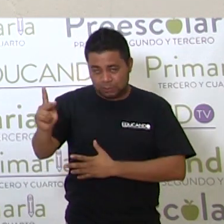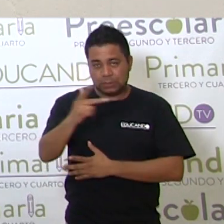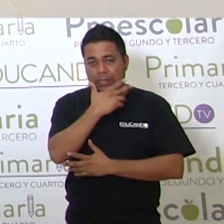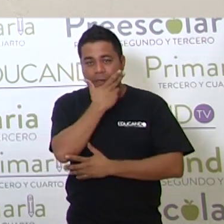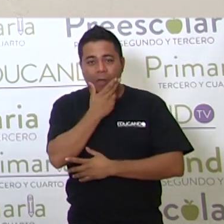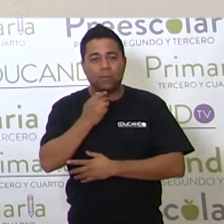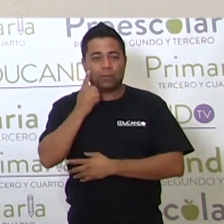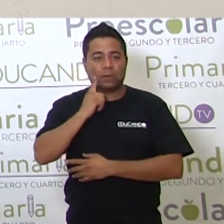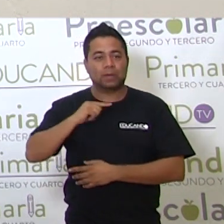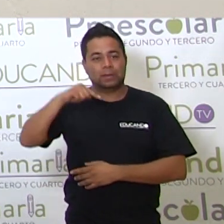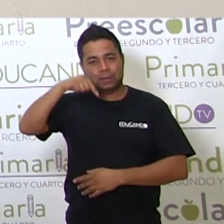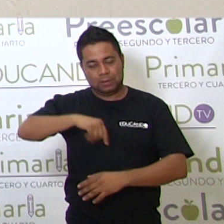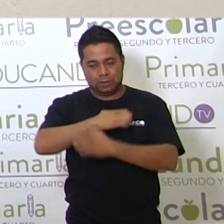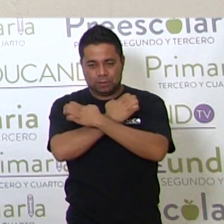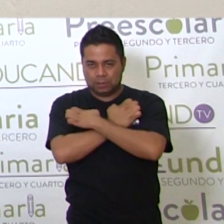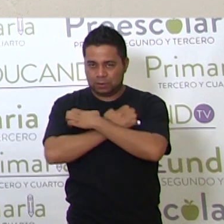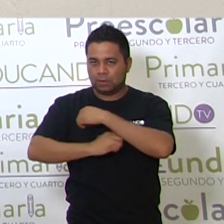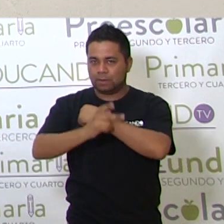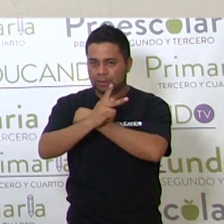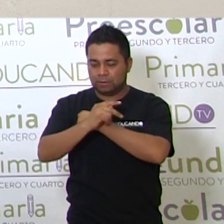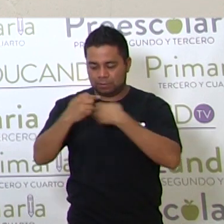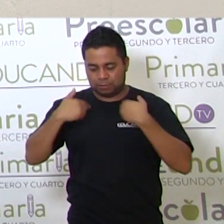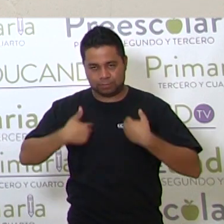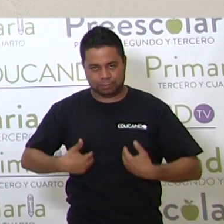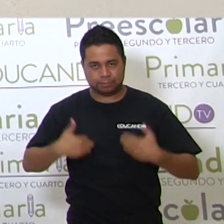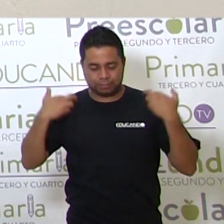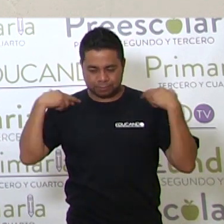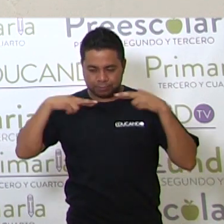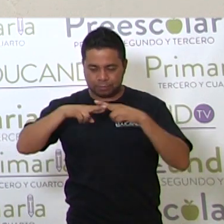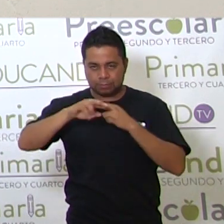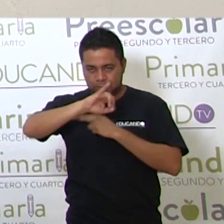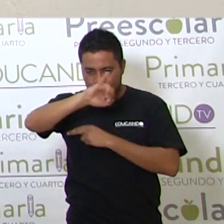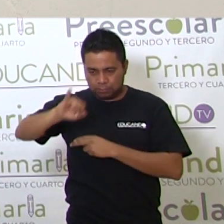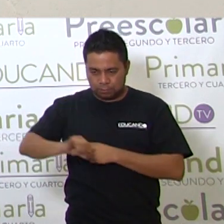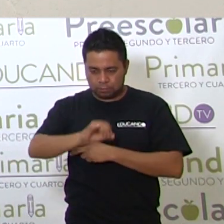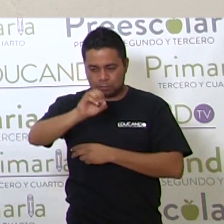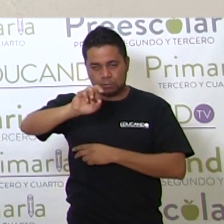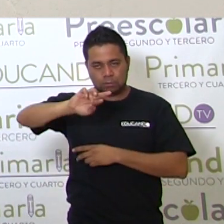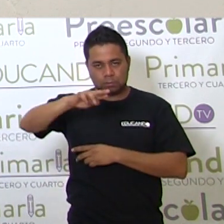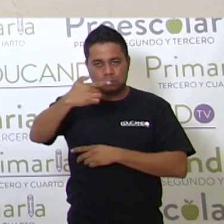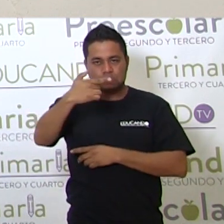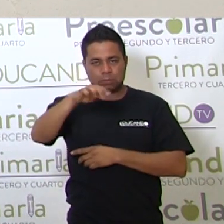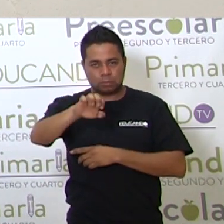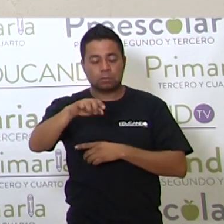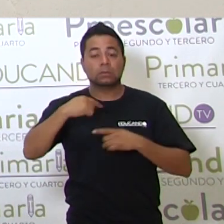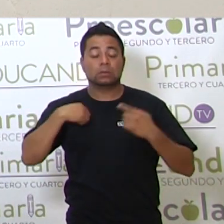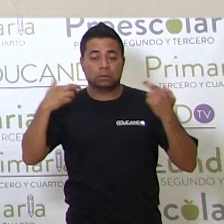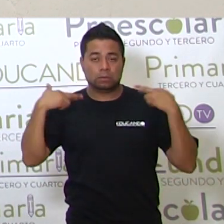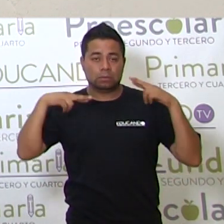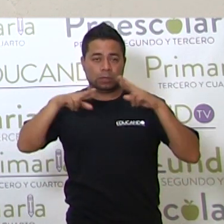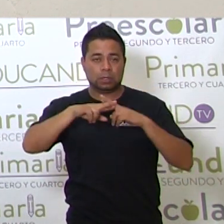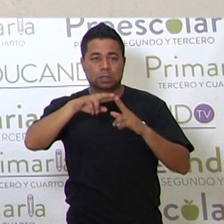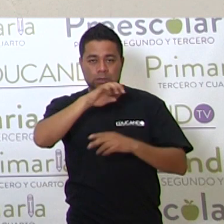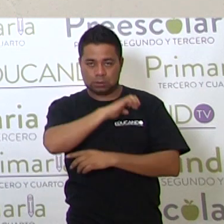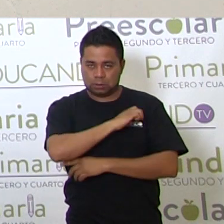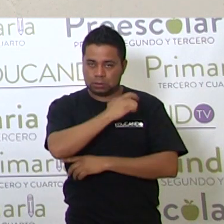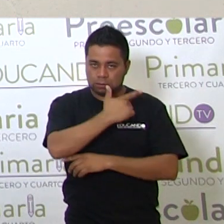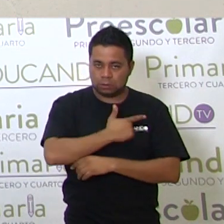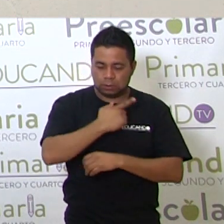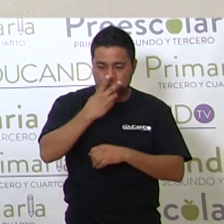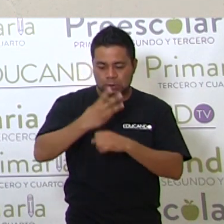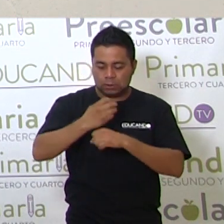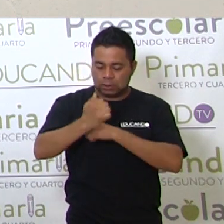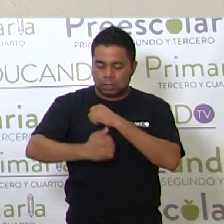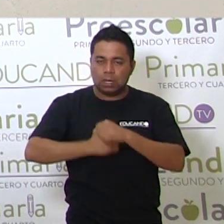a su programa. Soy Jorge Blancas Moreno y soy el facilitador de la asignatura de Español tercer